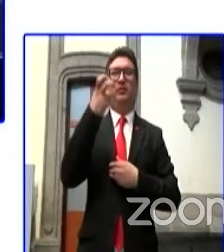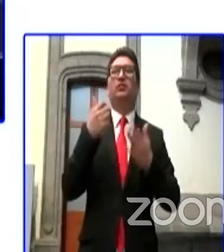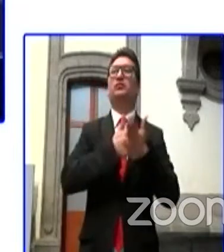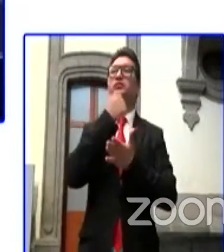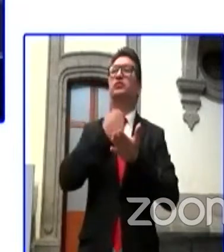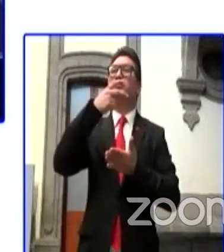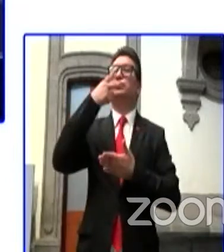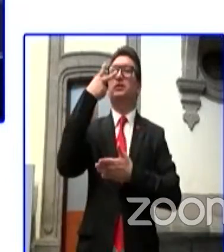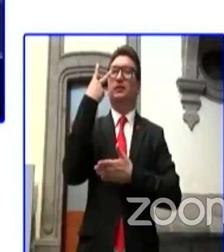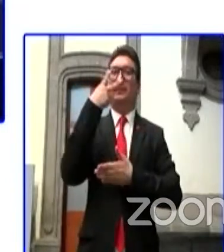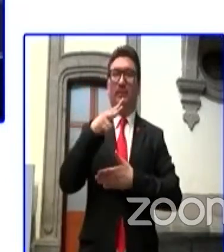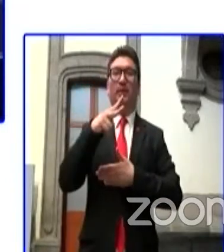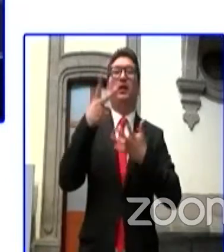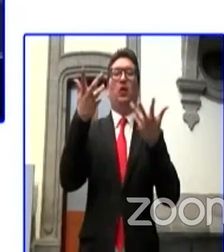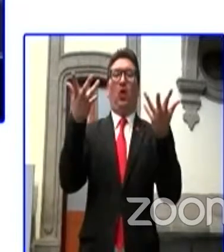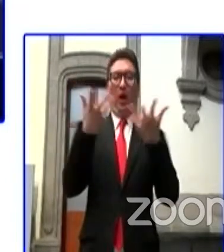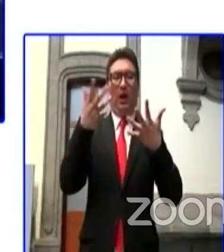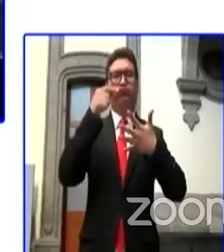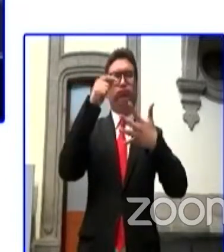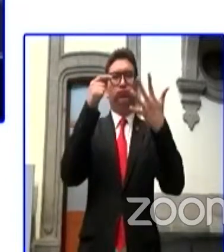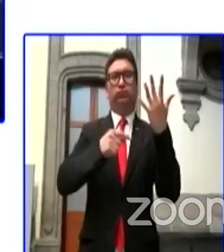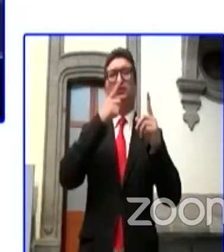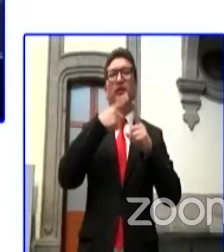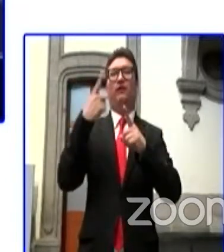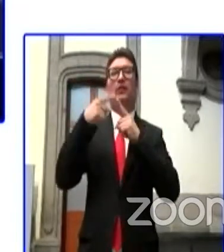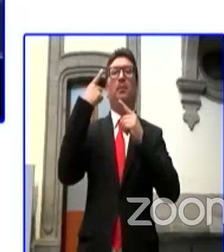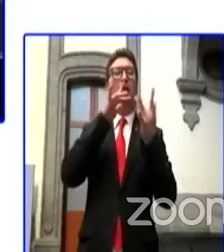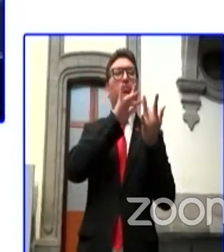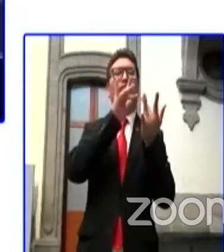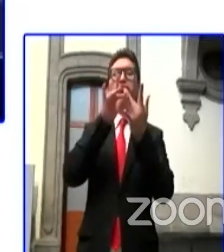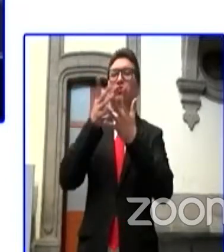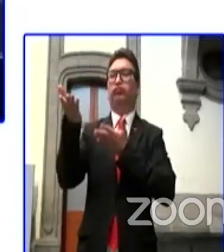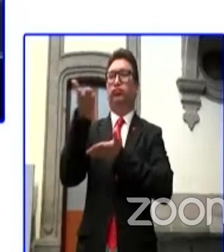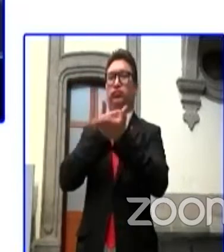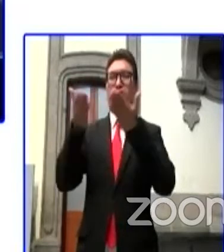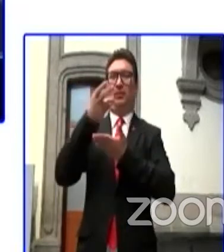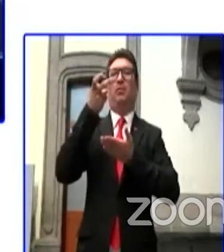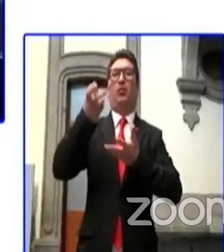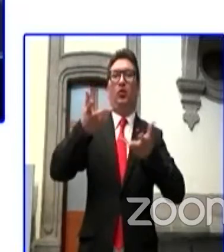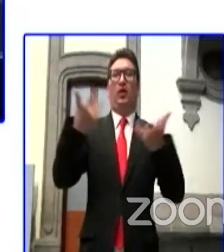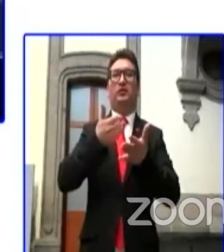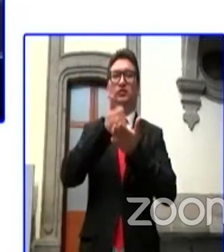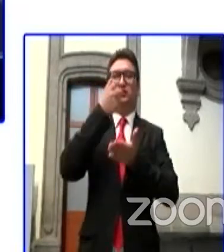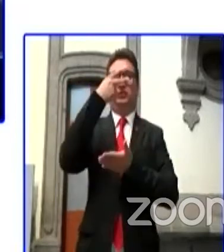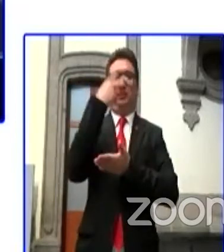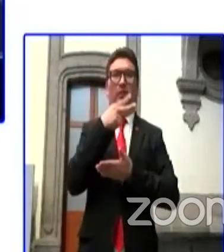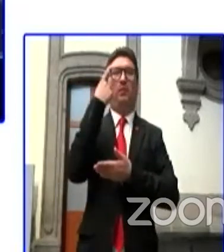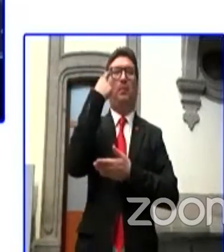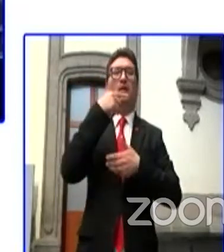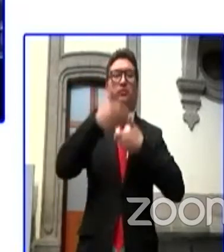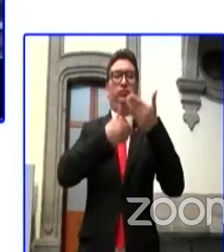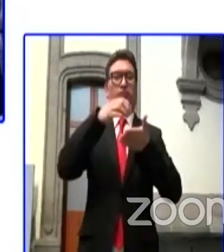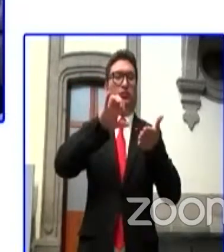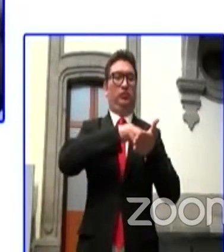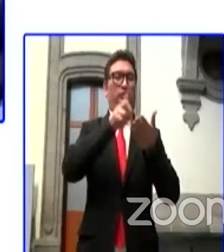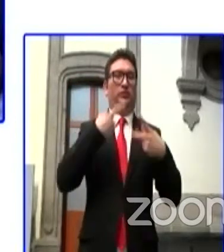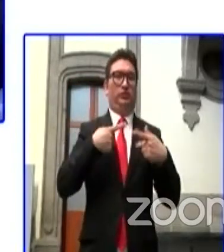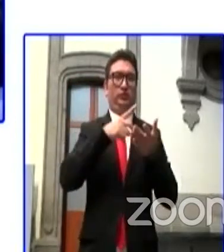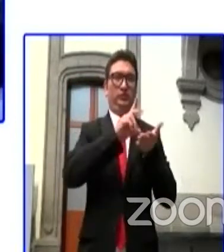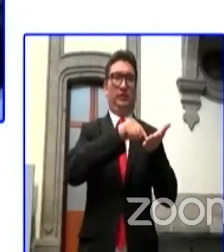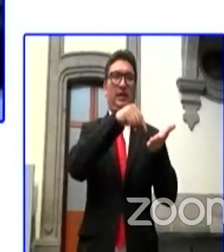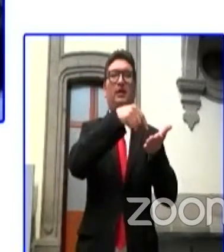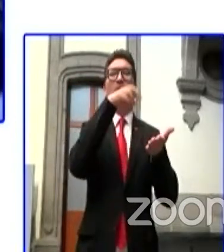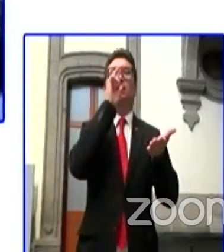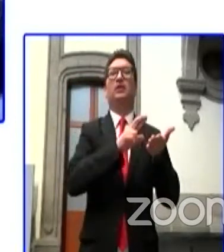México va tejiendo toda esta red y, bueno, va alzando sus brazos para cumplir con lo que nos dice en la misma